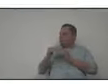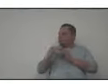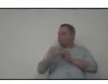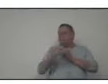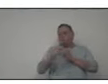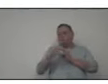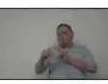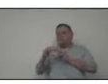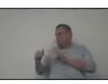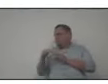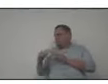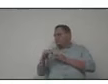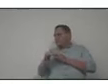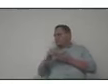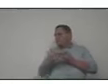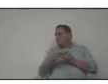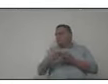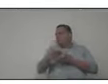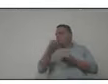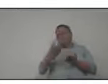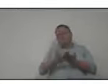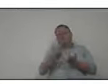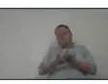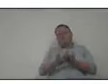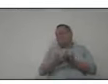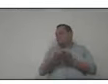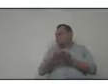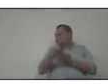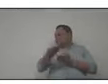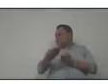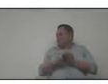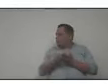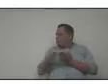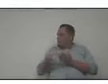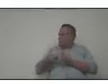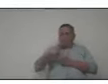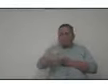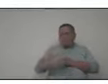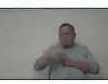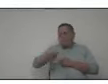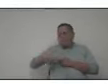de salud lo que nos están facturando y lo que nos están radicando.